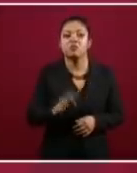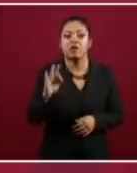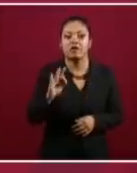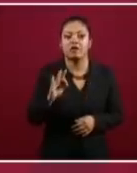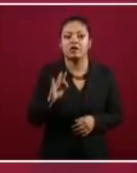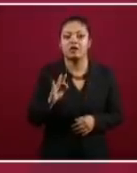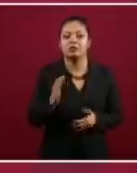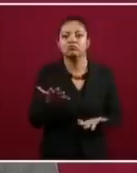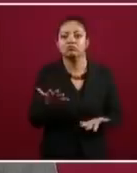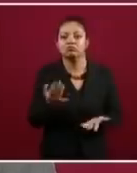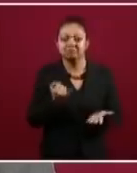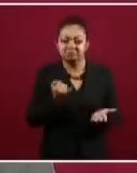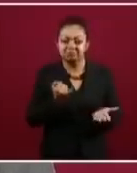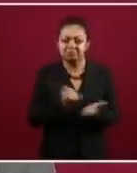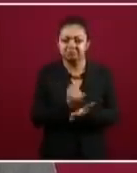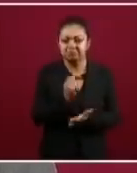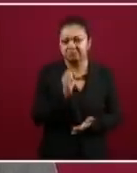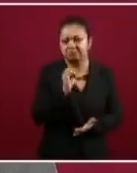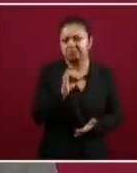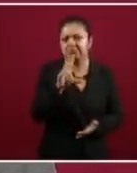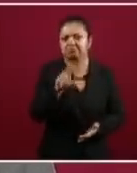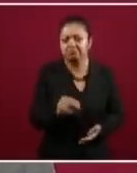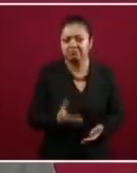tomar una decisión.